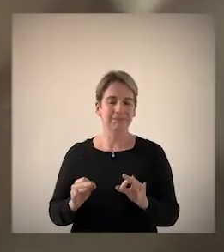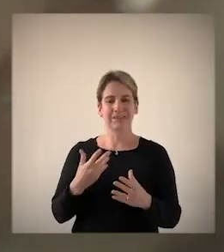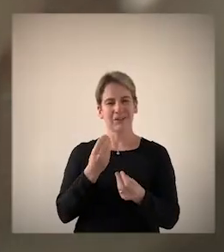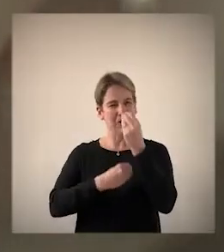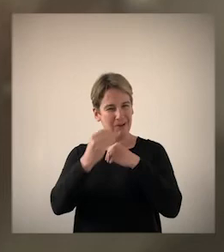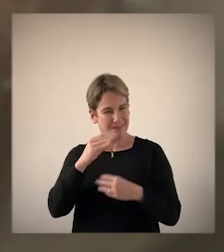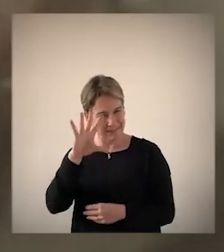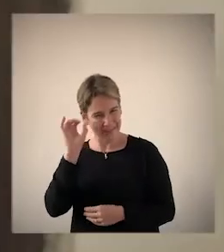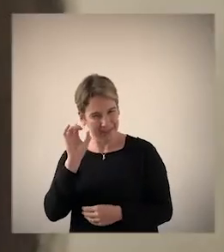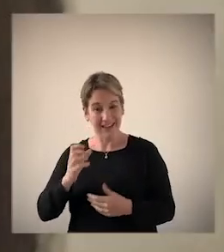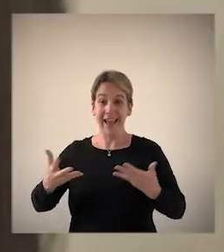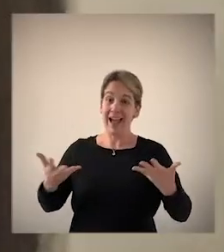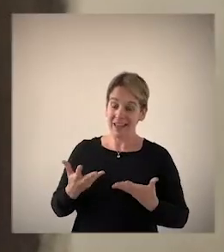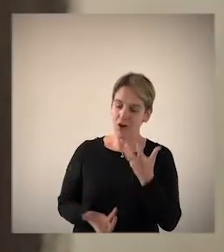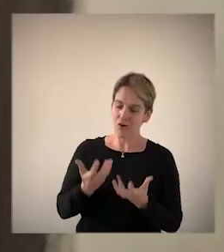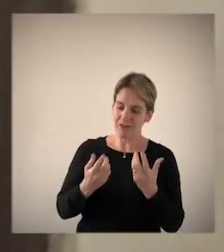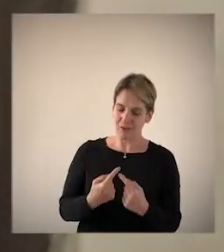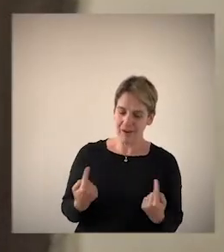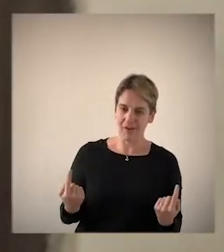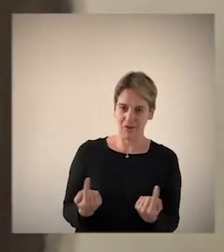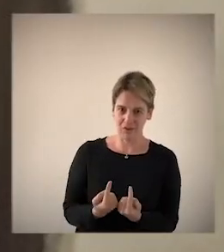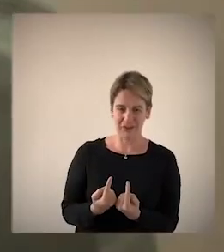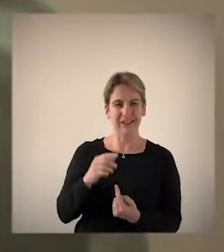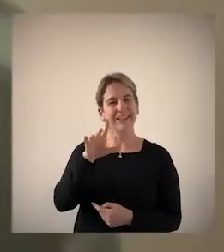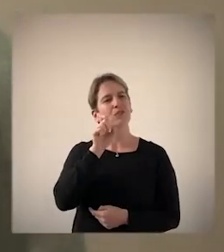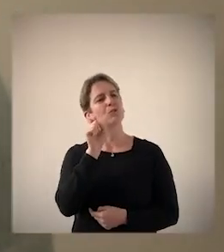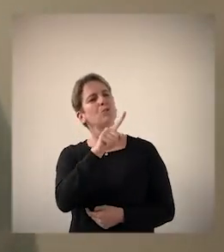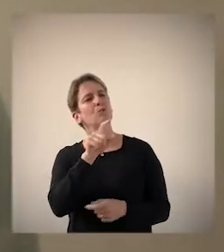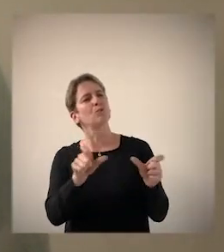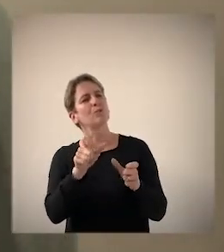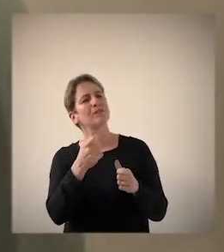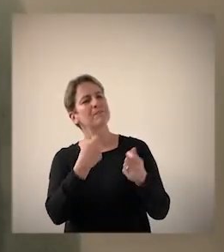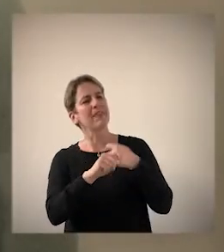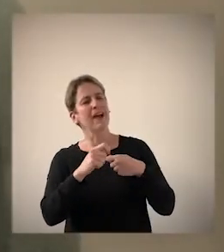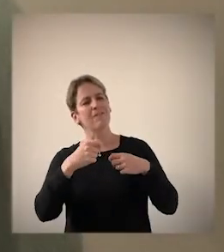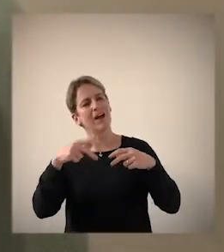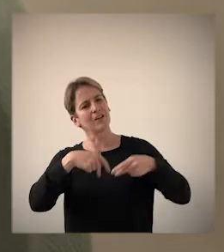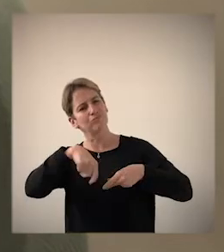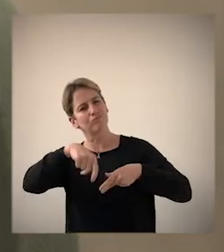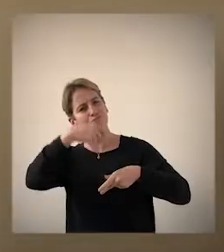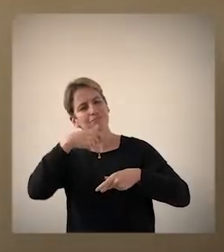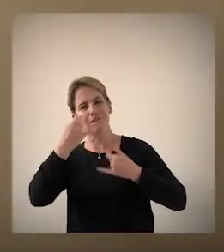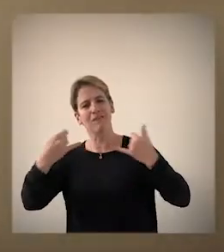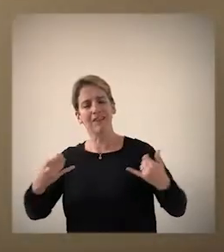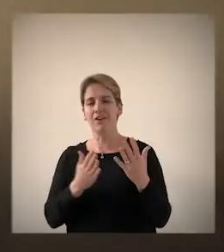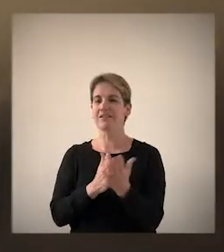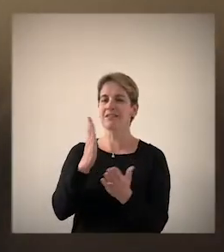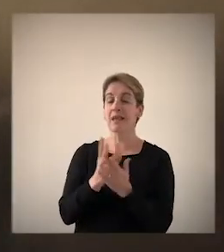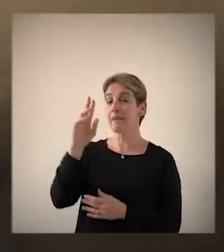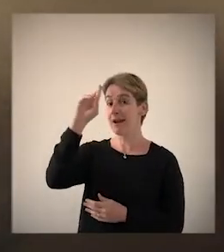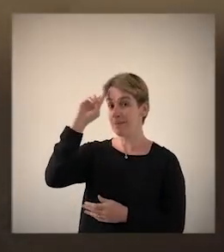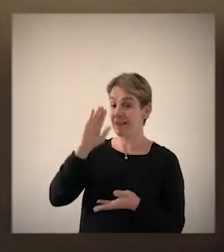¿no? Cuando compartíamos la comida y ahora estamos cocinando para nosotros. Cuando te tocaba a vos tuco, me daba tuco a mí y yo le daba fideo a él.